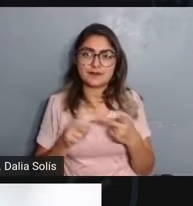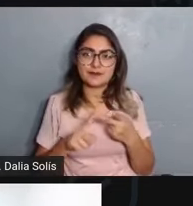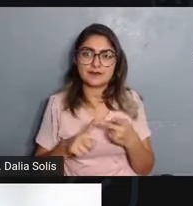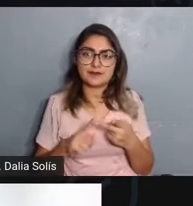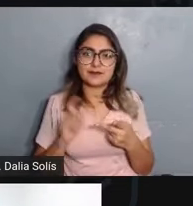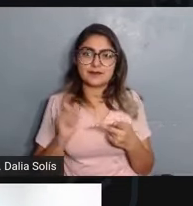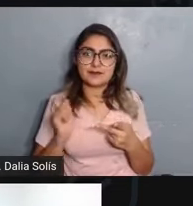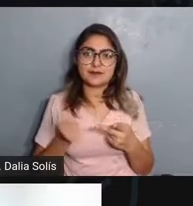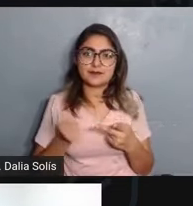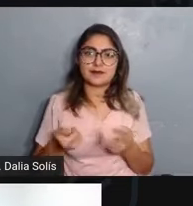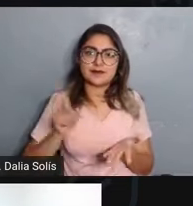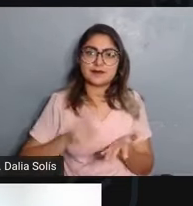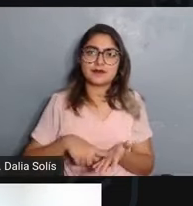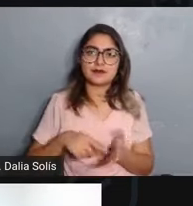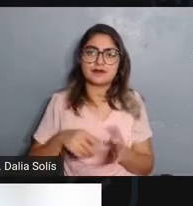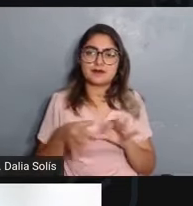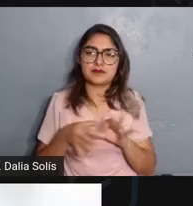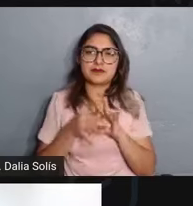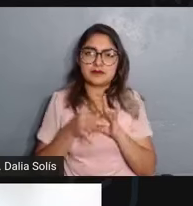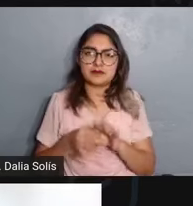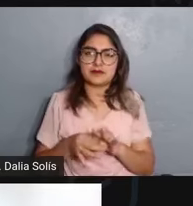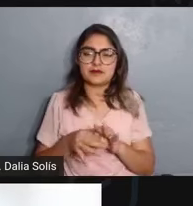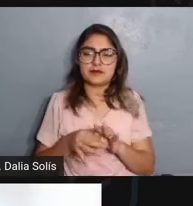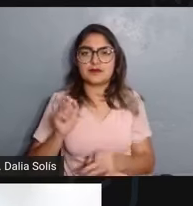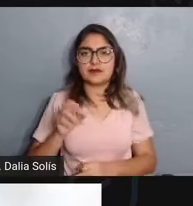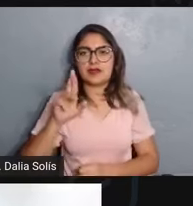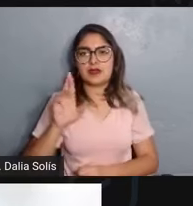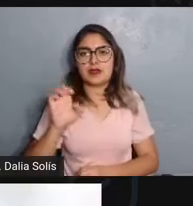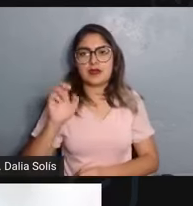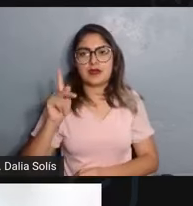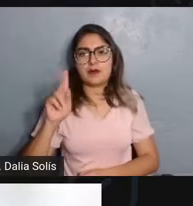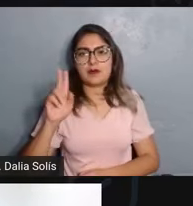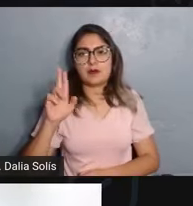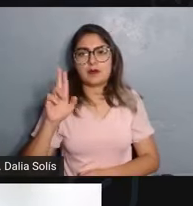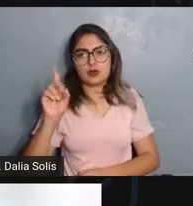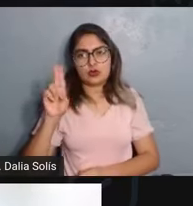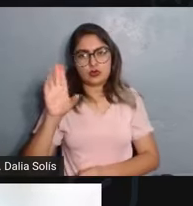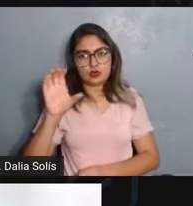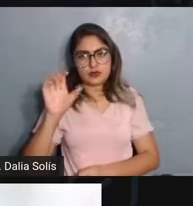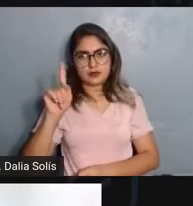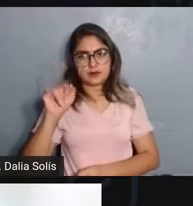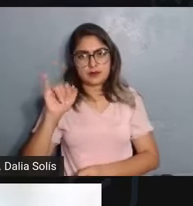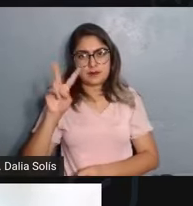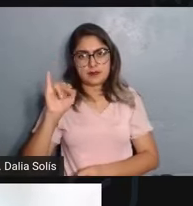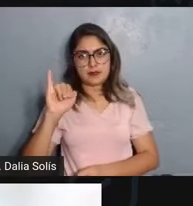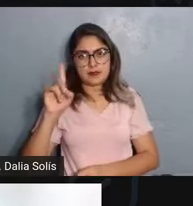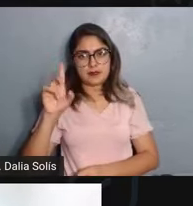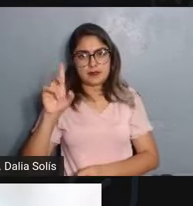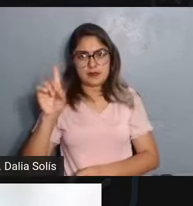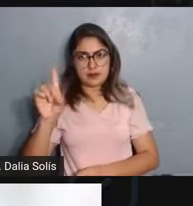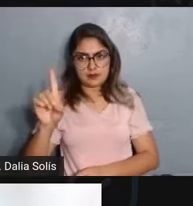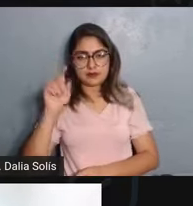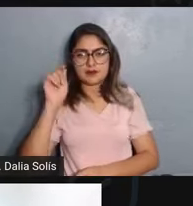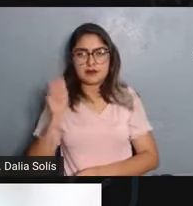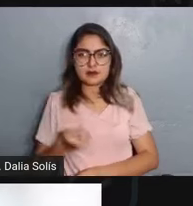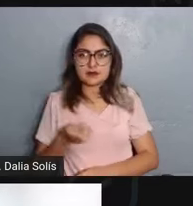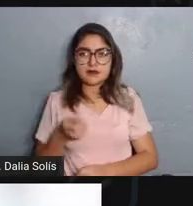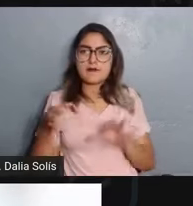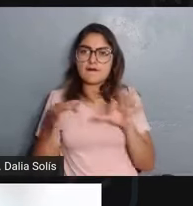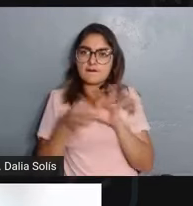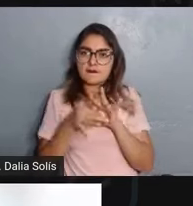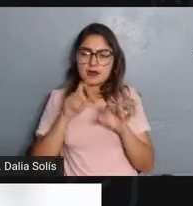que se llama, el olón de la reproductividad es parte de la sexualidad. Entonces, tenemos que identificar también que